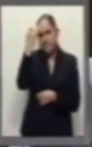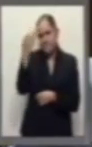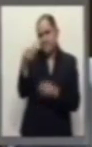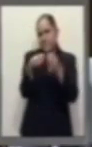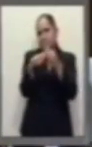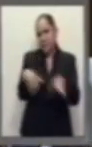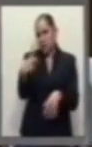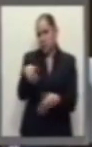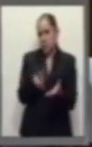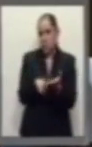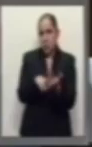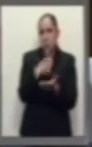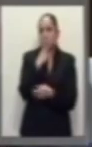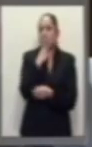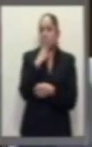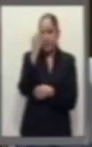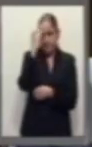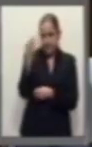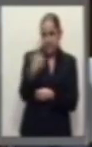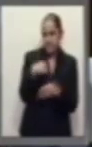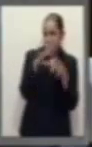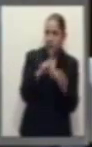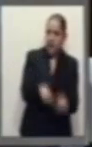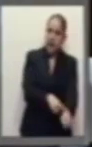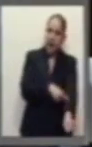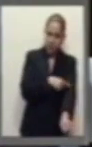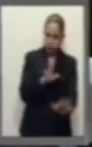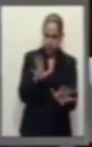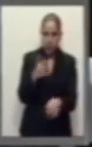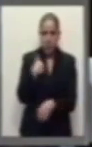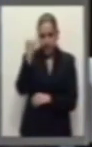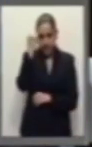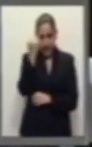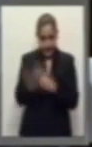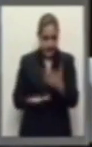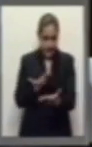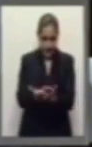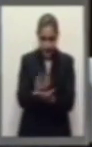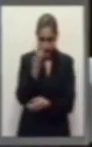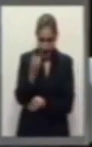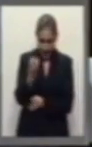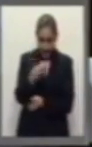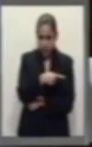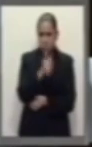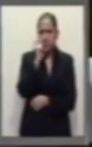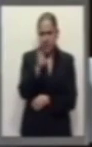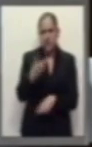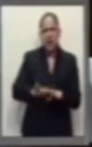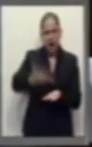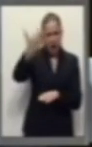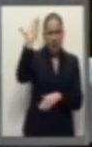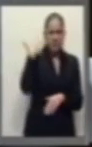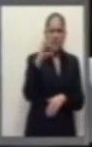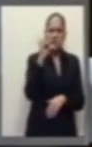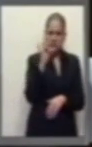porque esta iniciativa que presentó ya había sido objeto